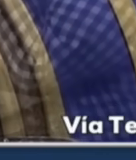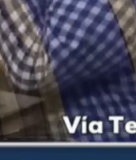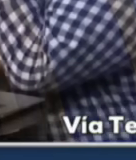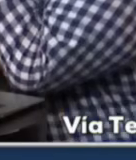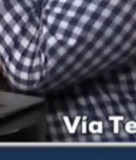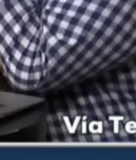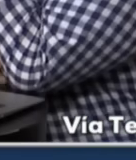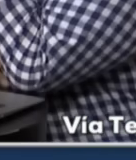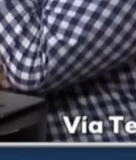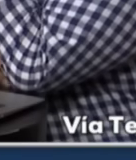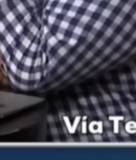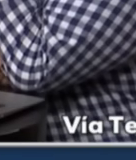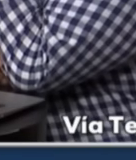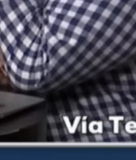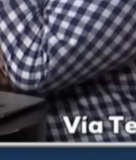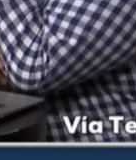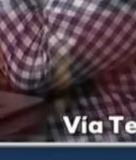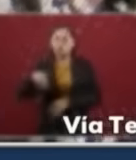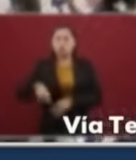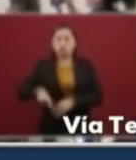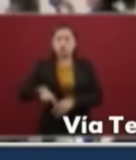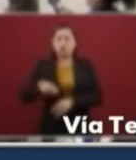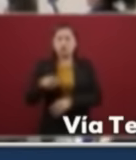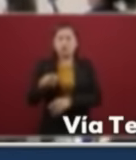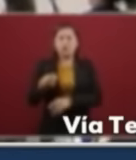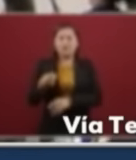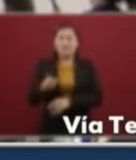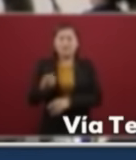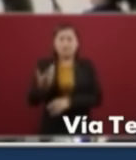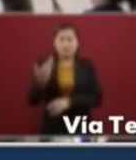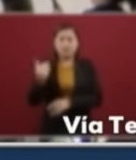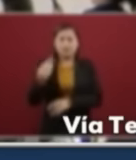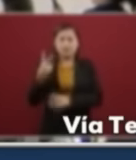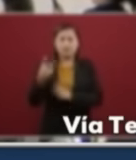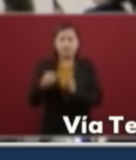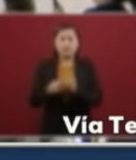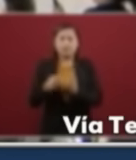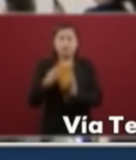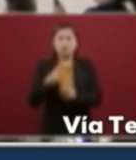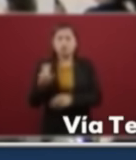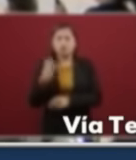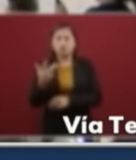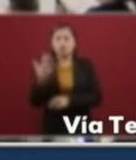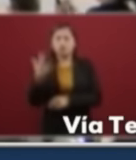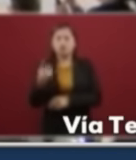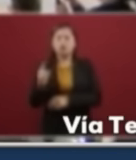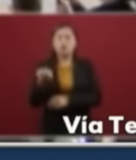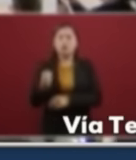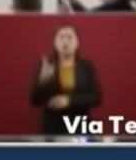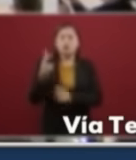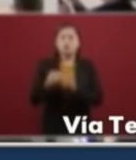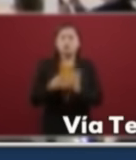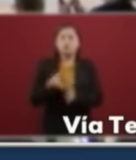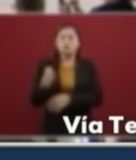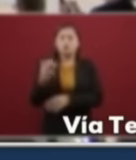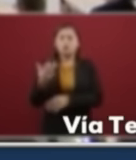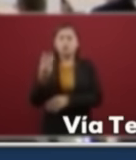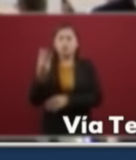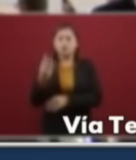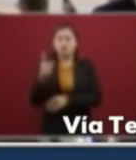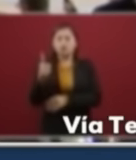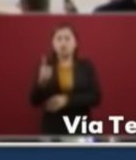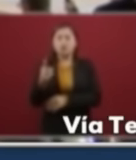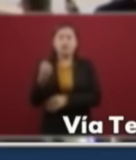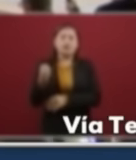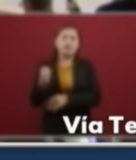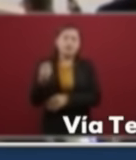más, nadie sabe quién va a preguntar, así que eso es. Además, estás hablando de, a ver, hoy habremos estado ahí más de